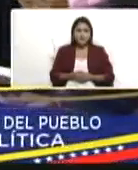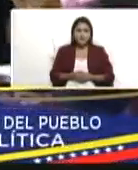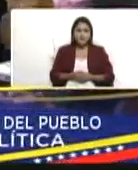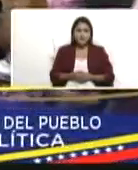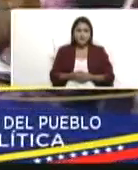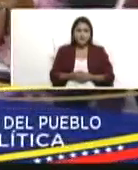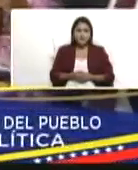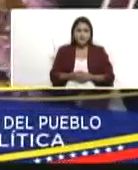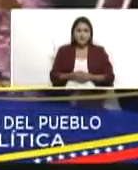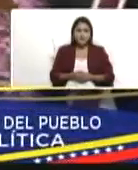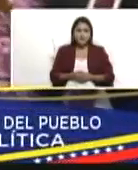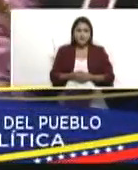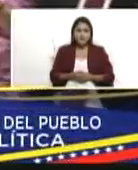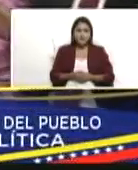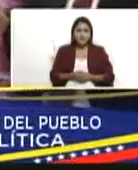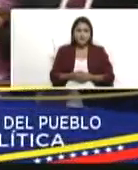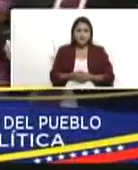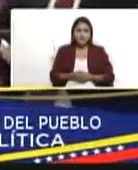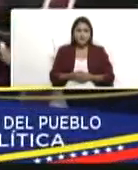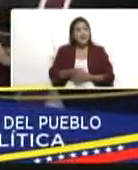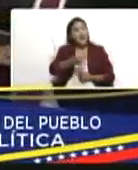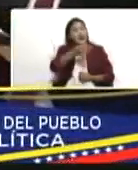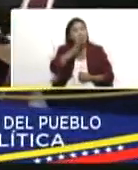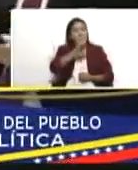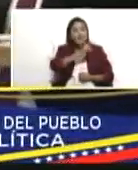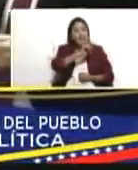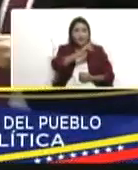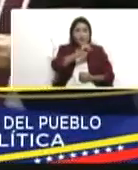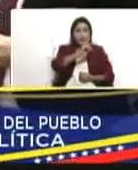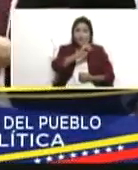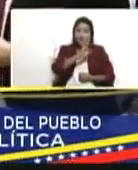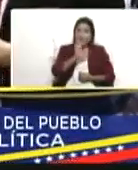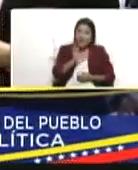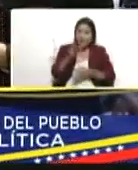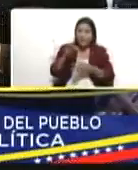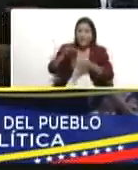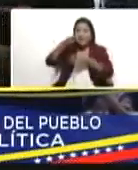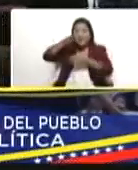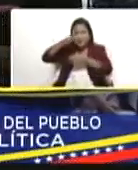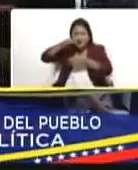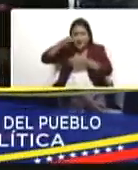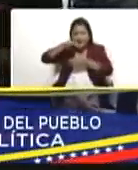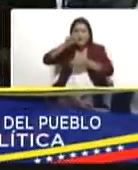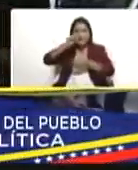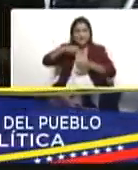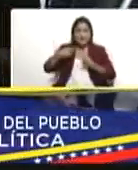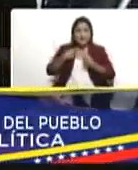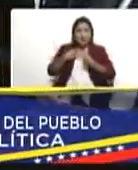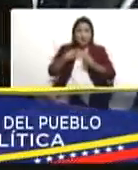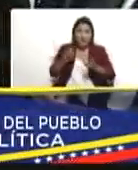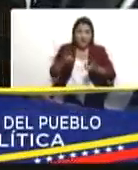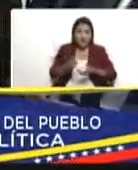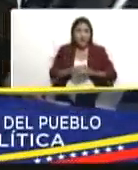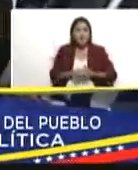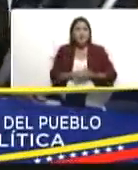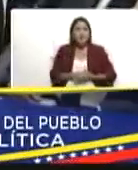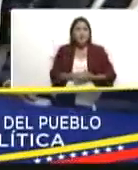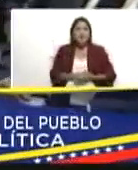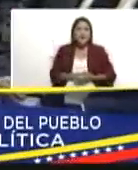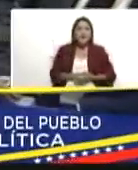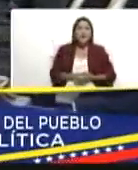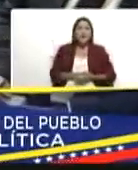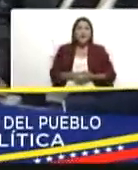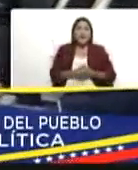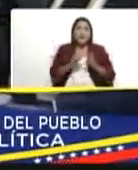Venezuela meto cuatro cafés aquí quién lo para uno malojillo lo va regulando Pero yo